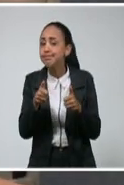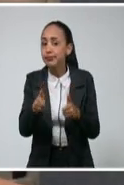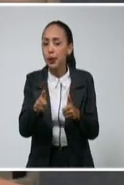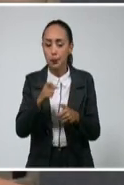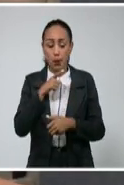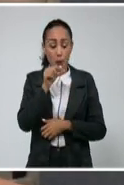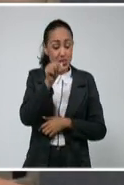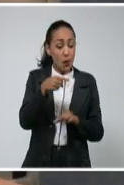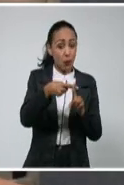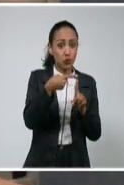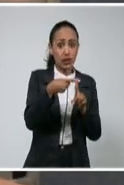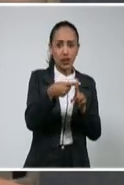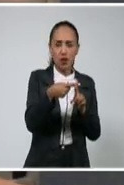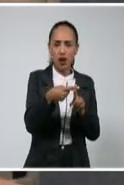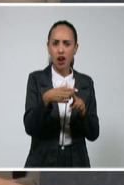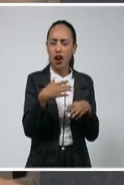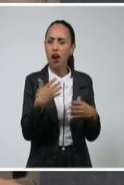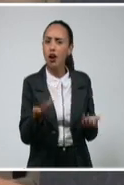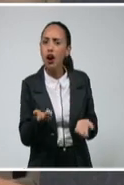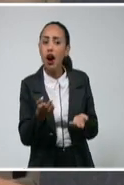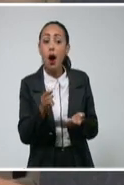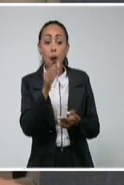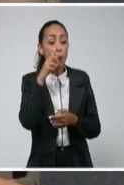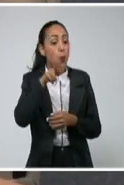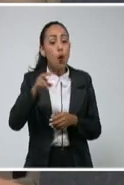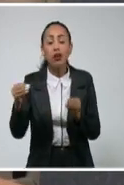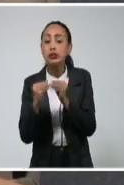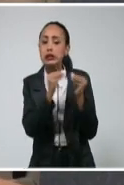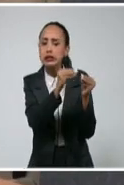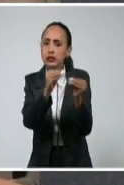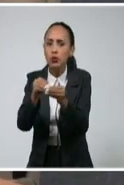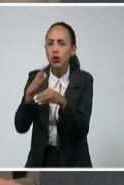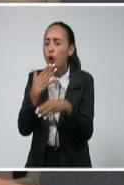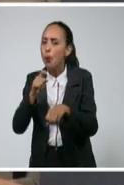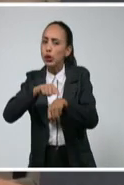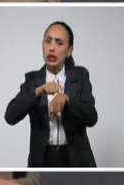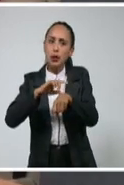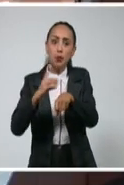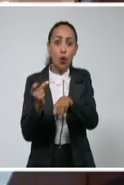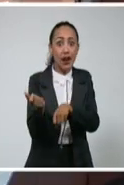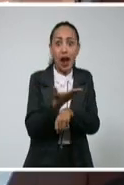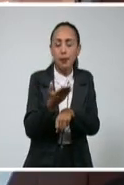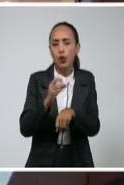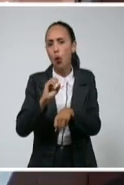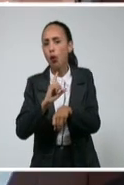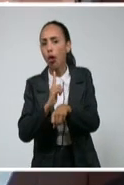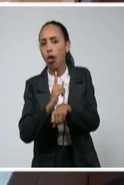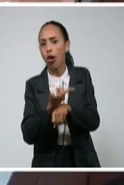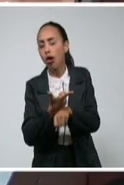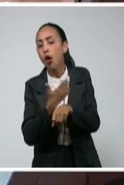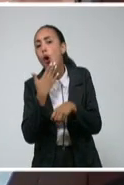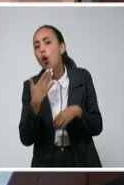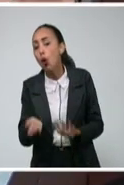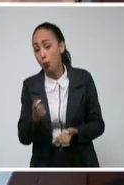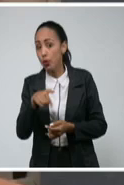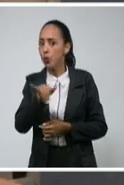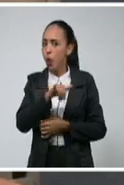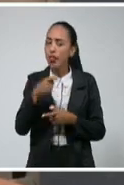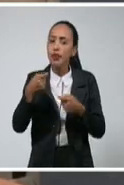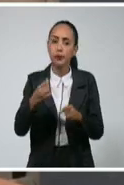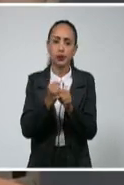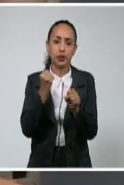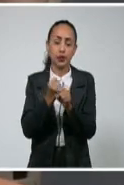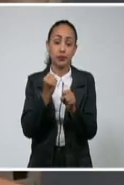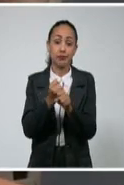positivos se va a buscar a los contactos, todas esas cosas hay que trabajar. El mandatario llamó a continuar trabajando en pos de